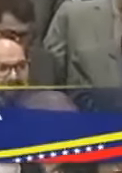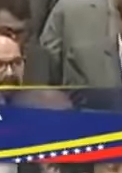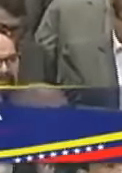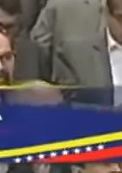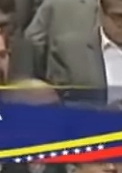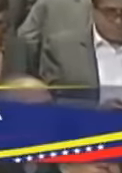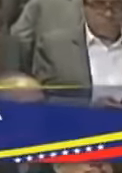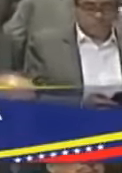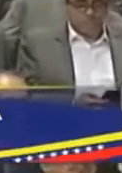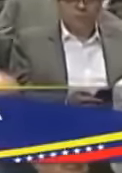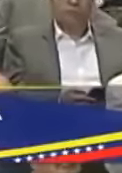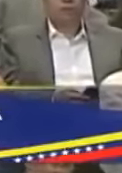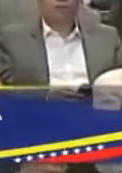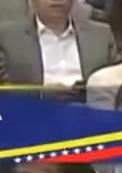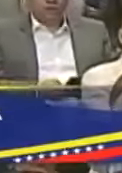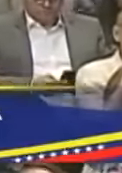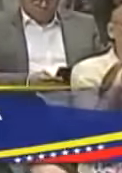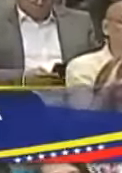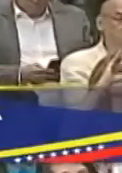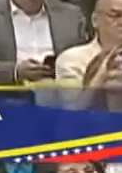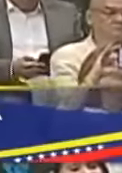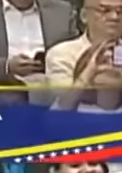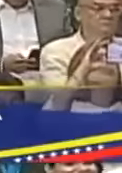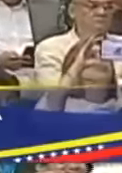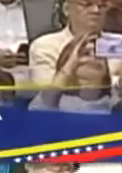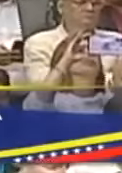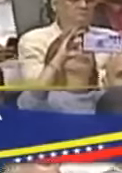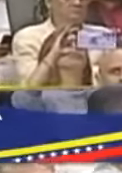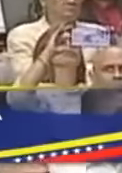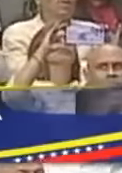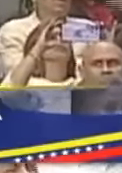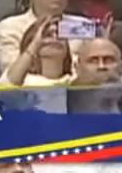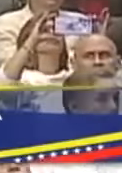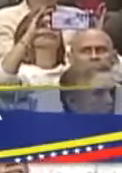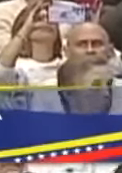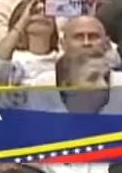ambiente que se vive hasta ahora con nuestros gaiteros venezolanos.